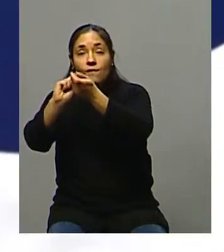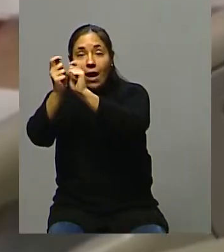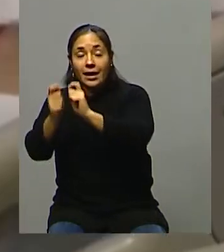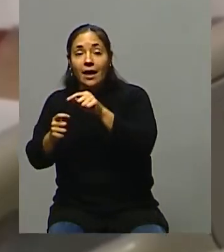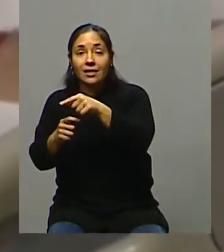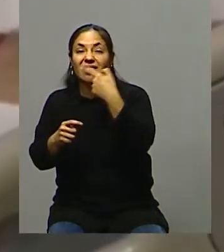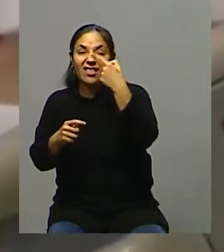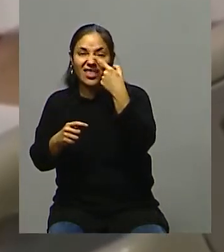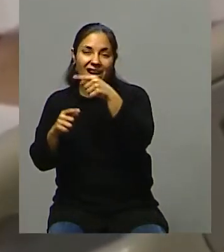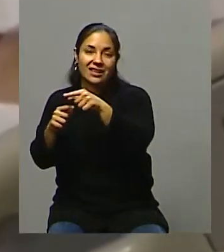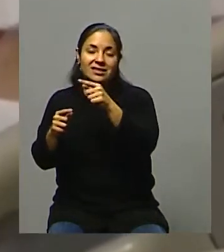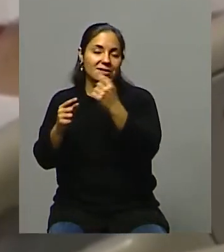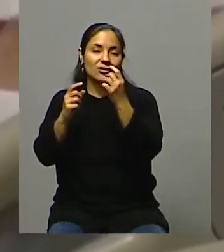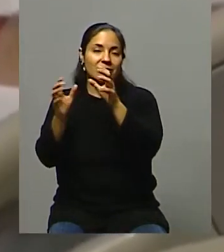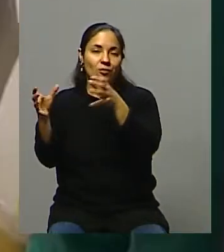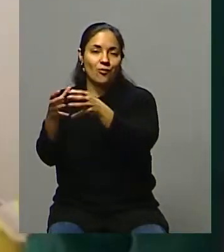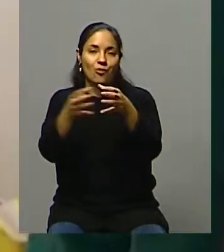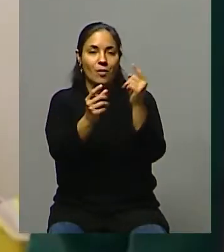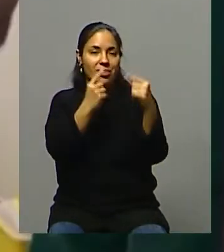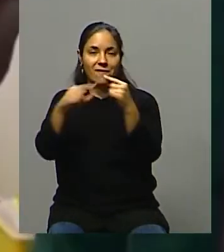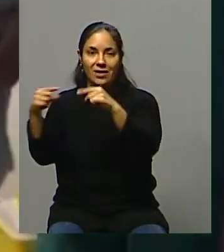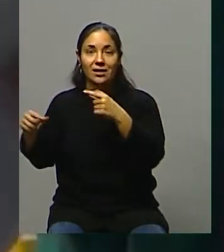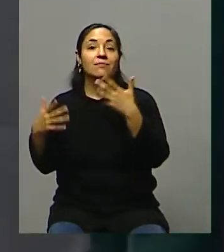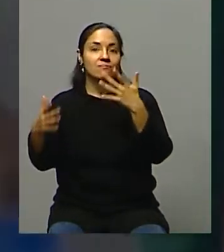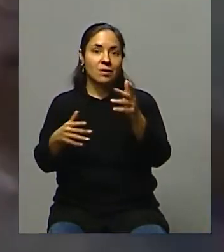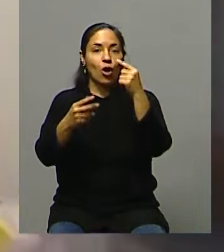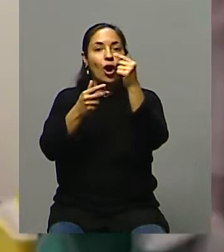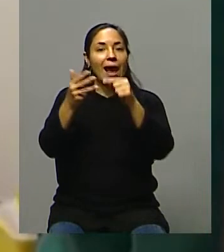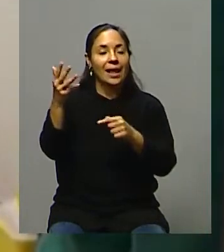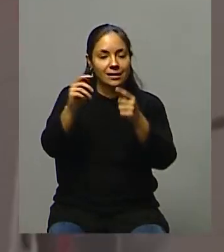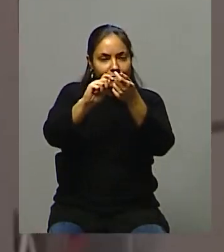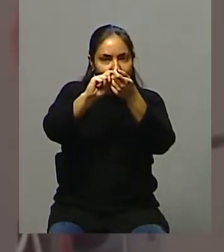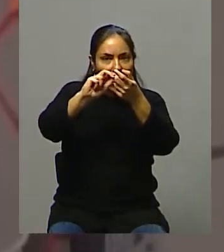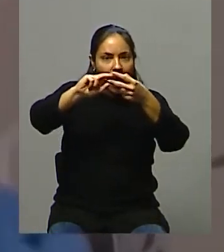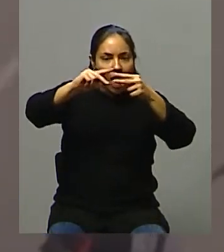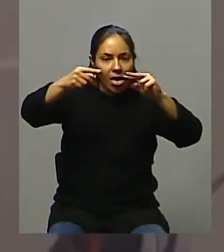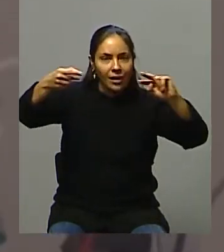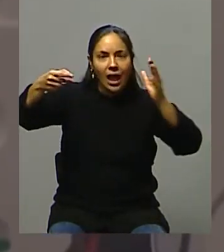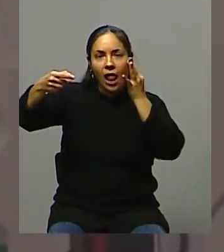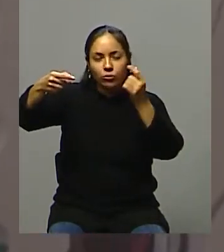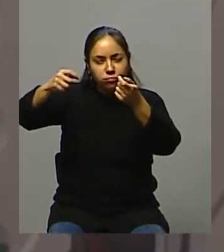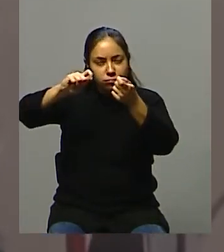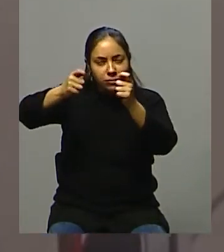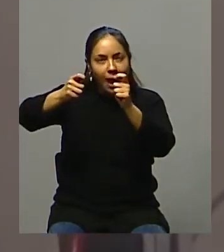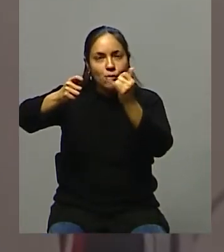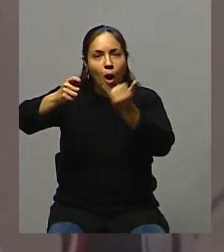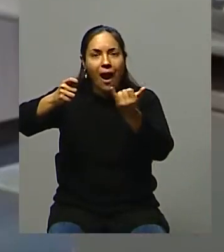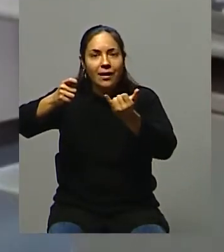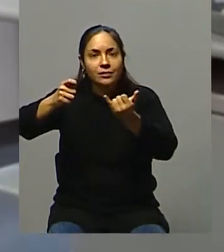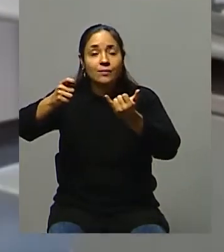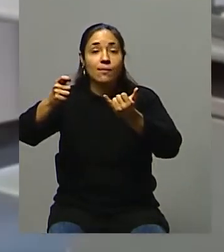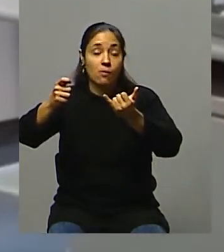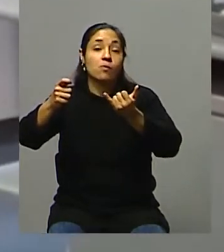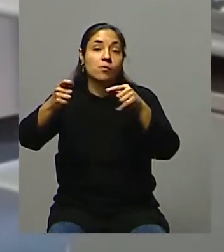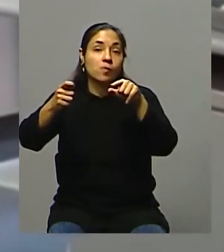para nombrarlas. Mira todas esas características. En cuanto algo cambia de eso, ¿sí? En realidad